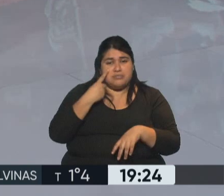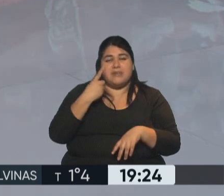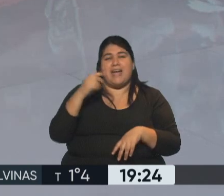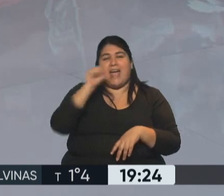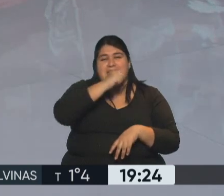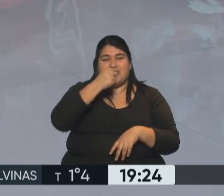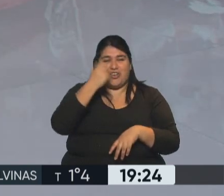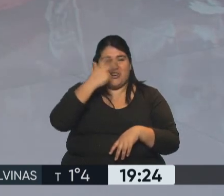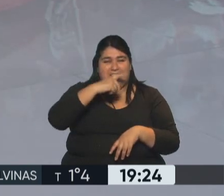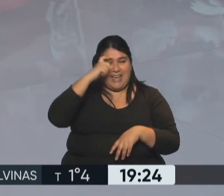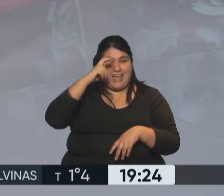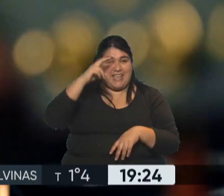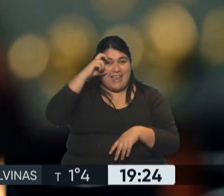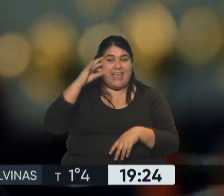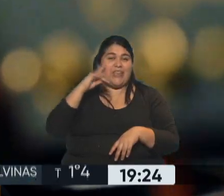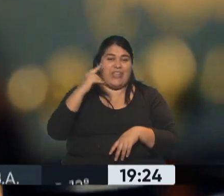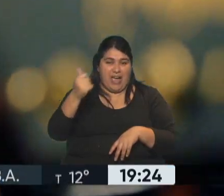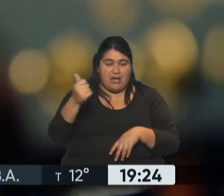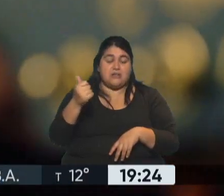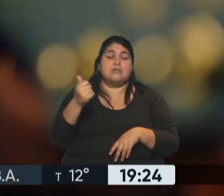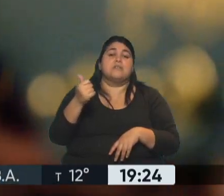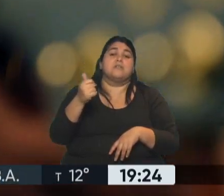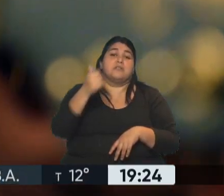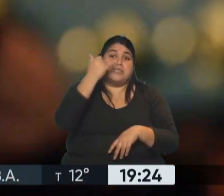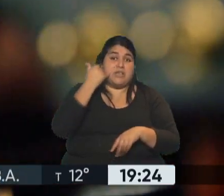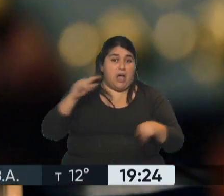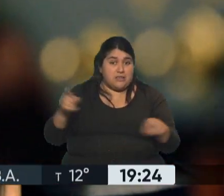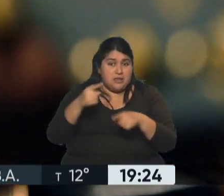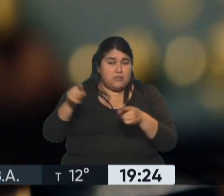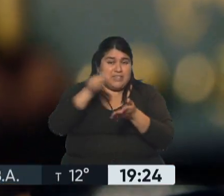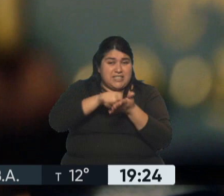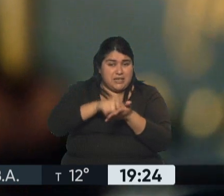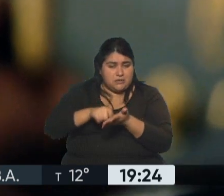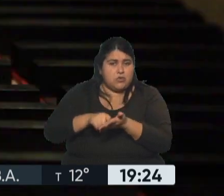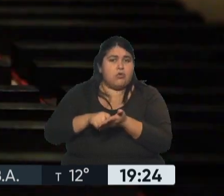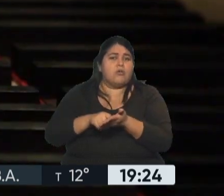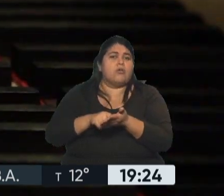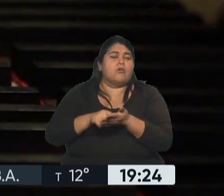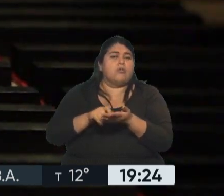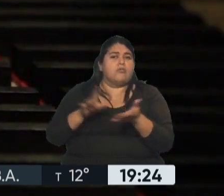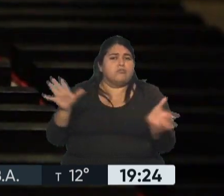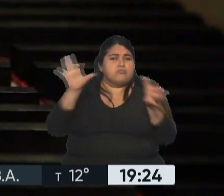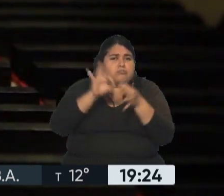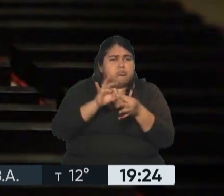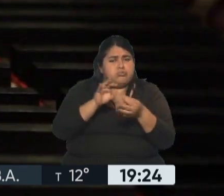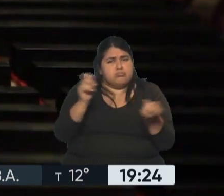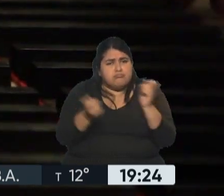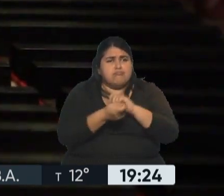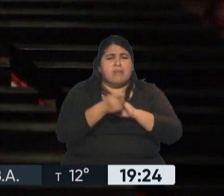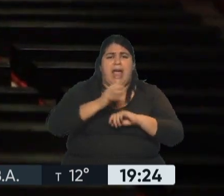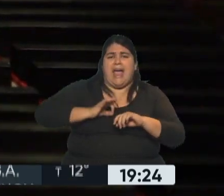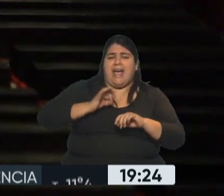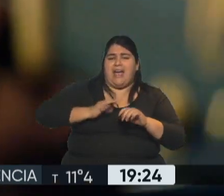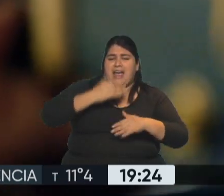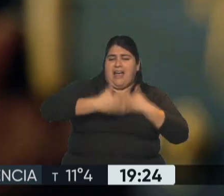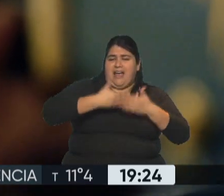creado especialmente, que se llama No tiene olvido el amor, fue recreado por una acción que se llama De generación en generación. ¿Por